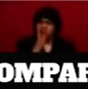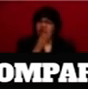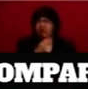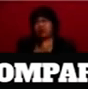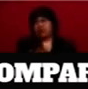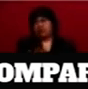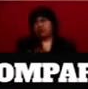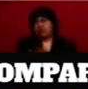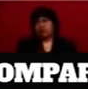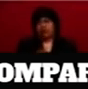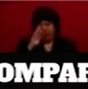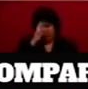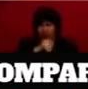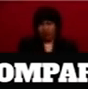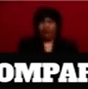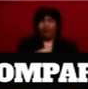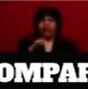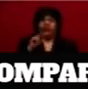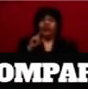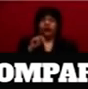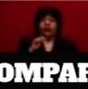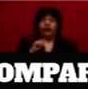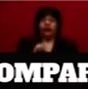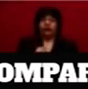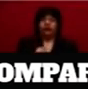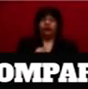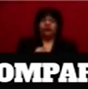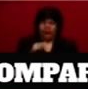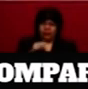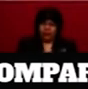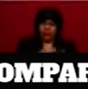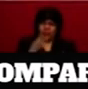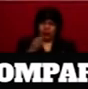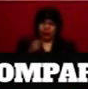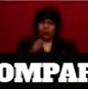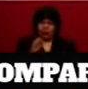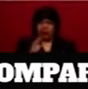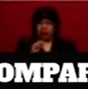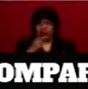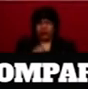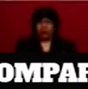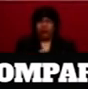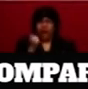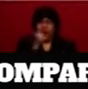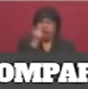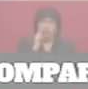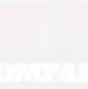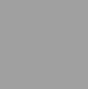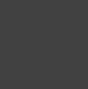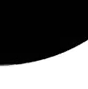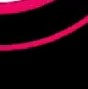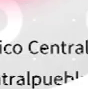porque recordemos que son 80 mil 492 y de alumnos oa pendientes fueron